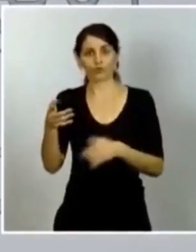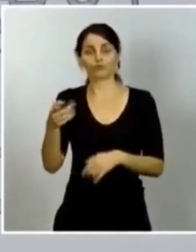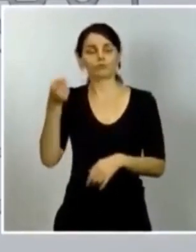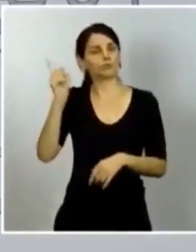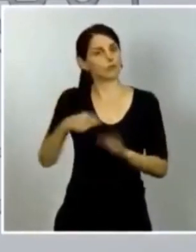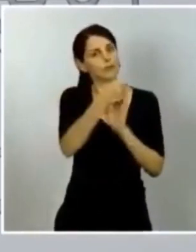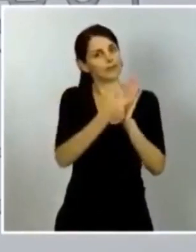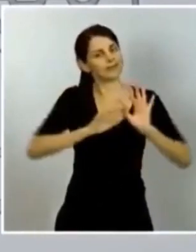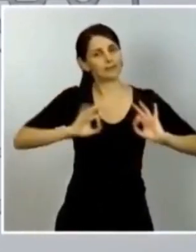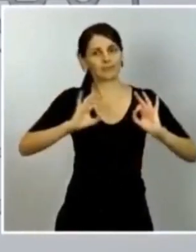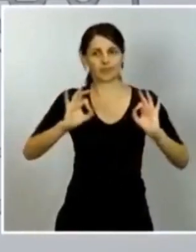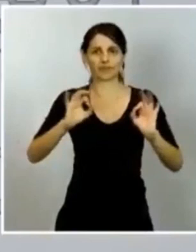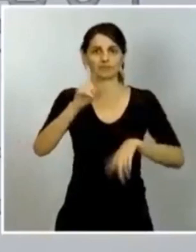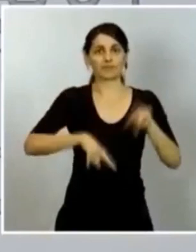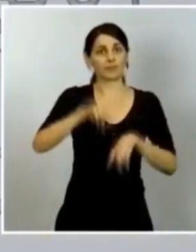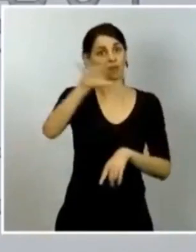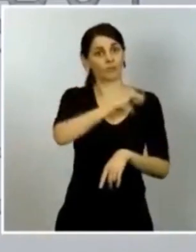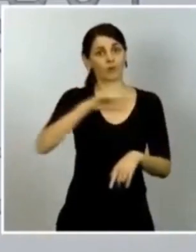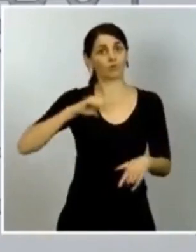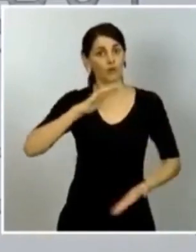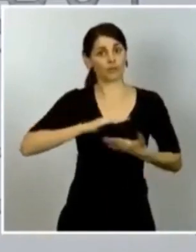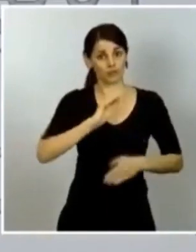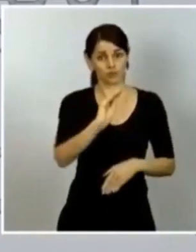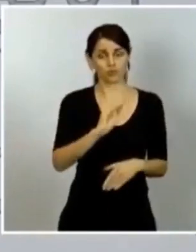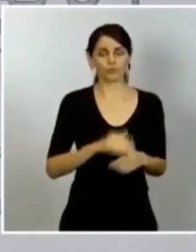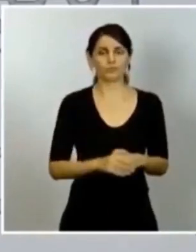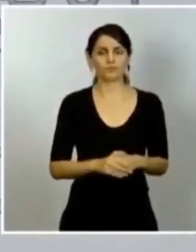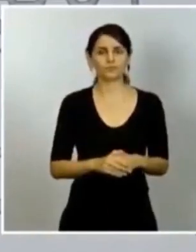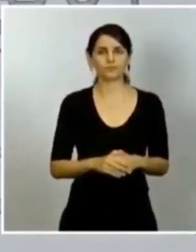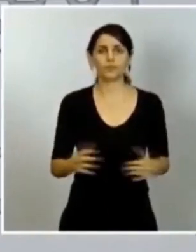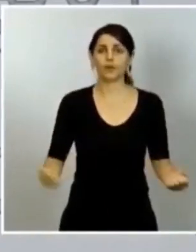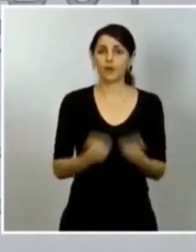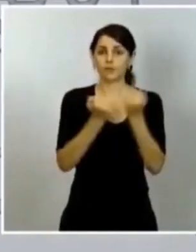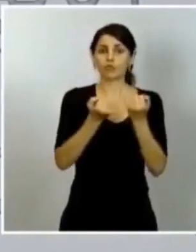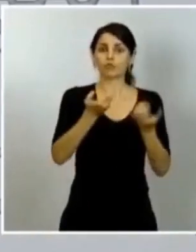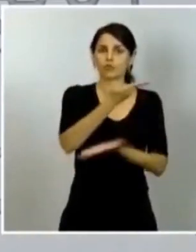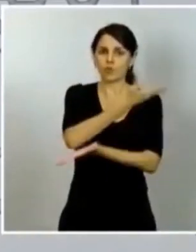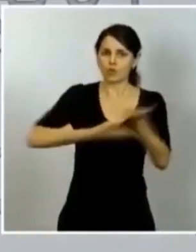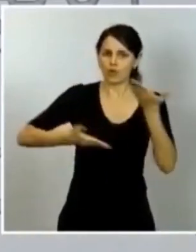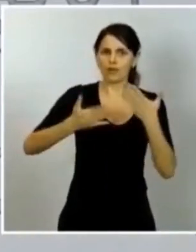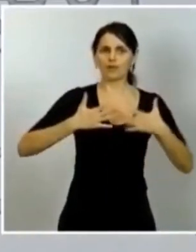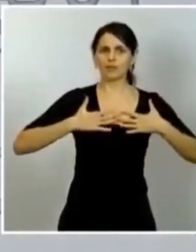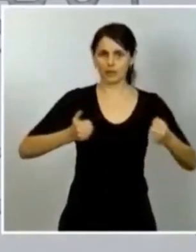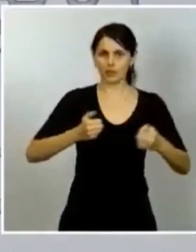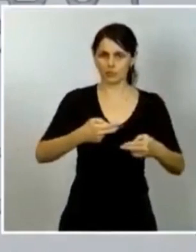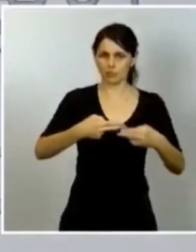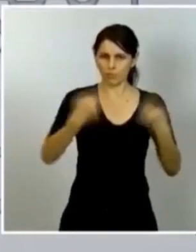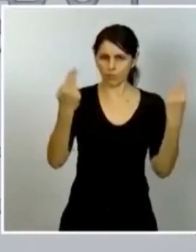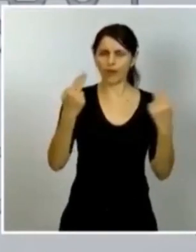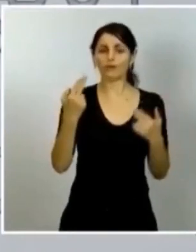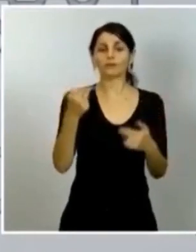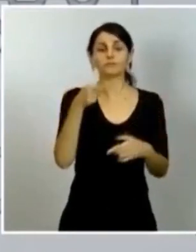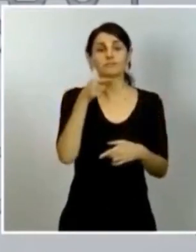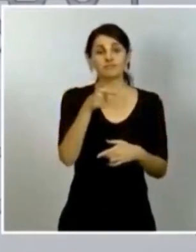autónomas Esta acción coordinada en saúde pública que hemos venido trabajando estes últimos días